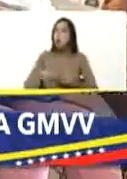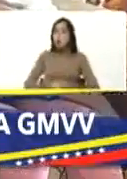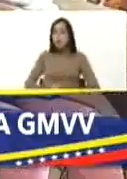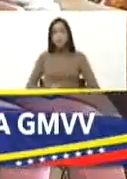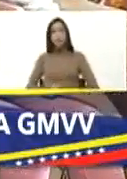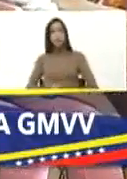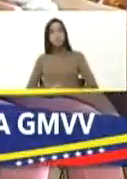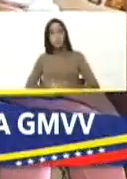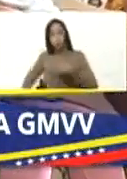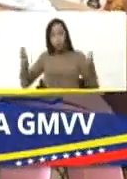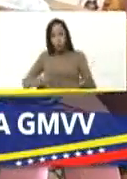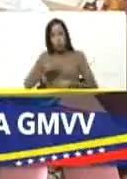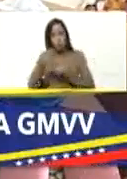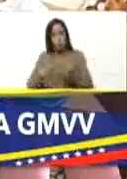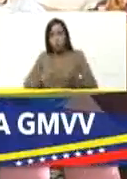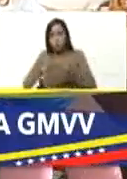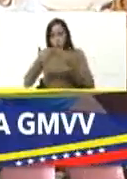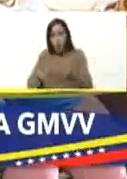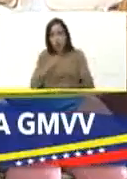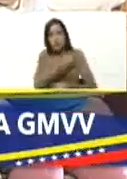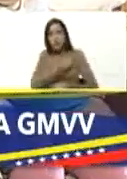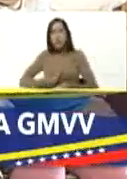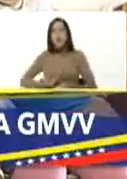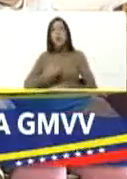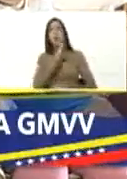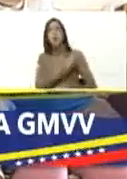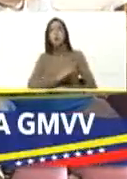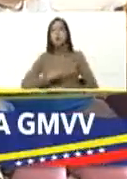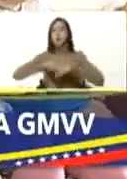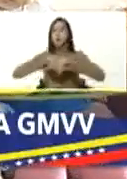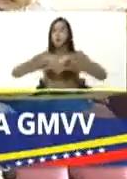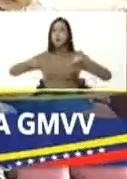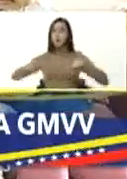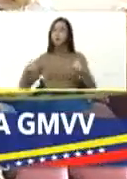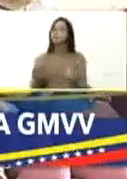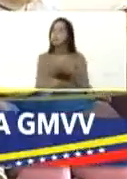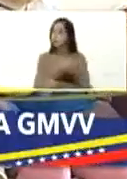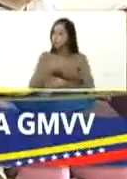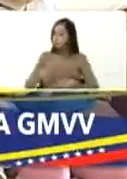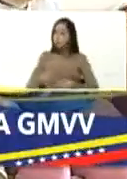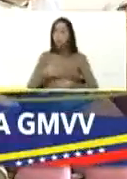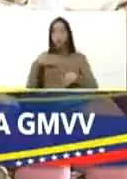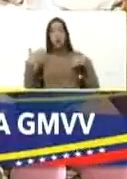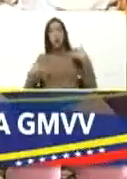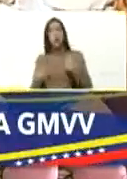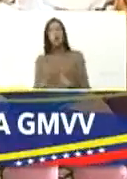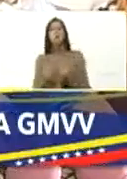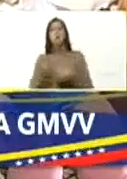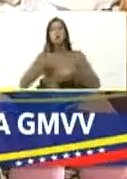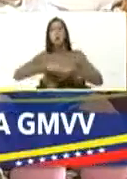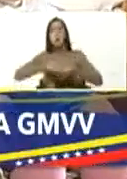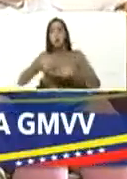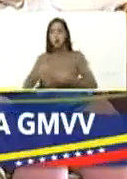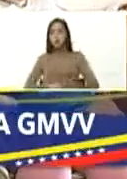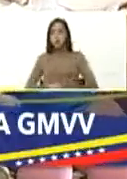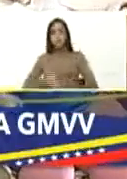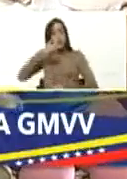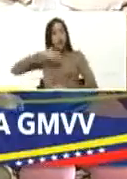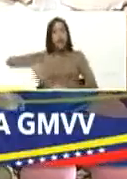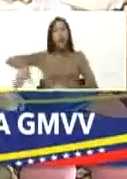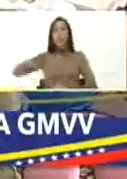del reimpulso que usted le ha venido dando también a los comités de tierra. Es correcto. Cosa que nos alegra bastante porque es el poder